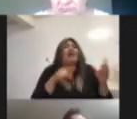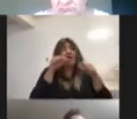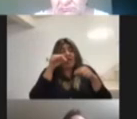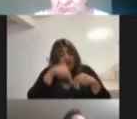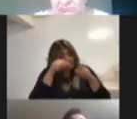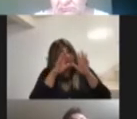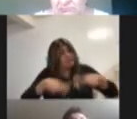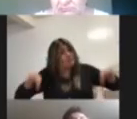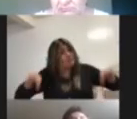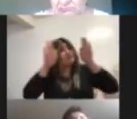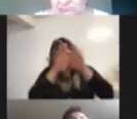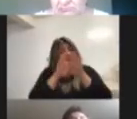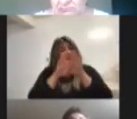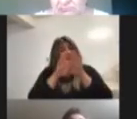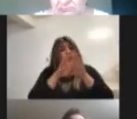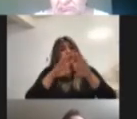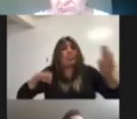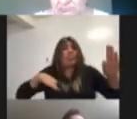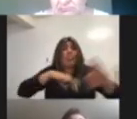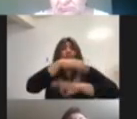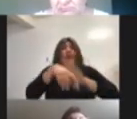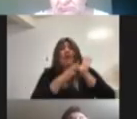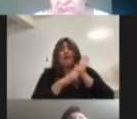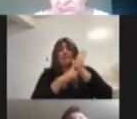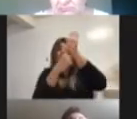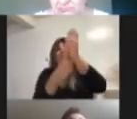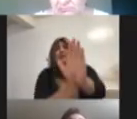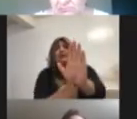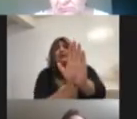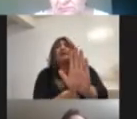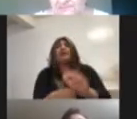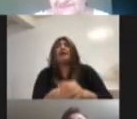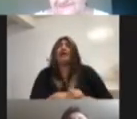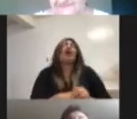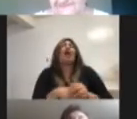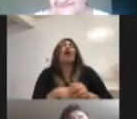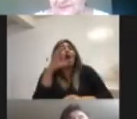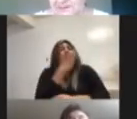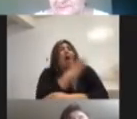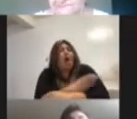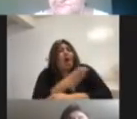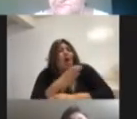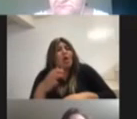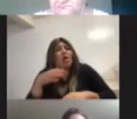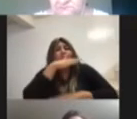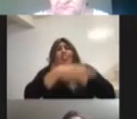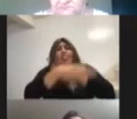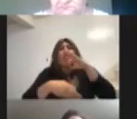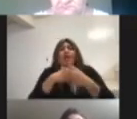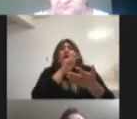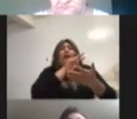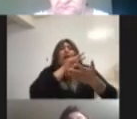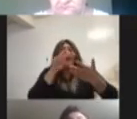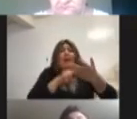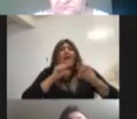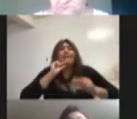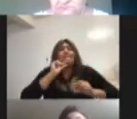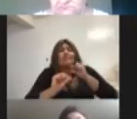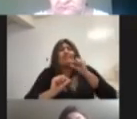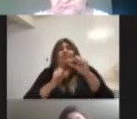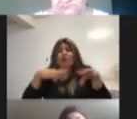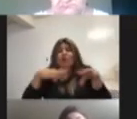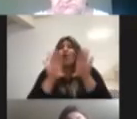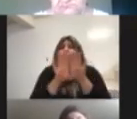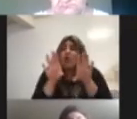importante esta introducción que vaya acompañada de las instrucciones de cómo esa